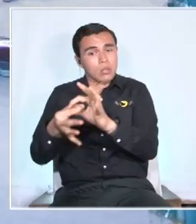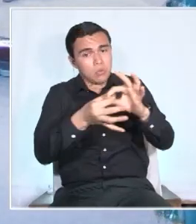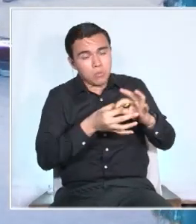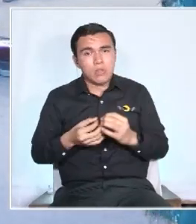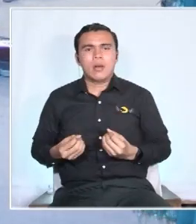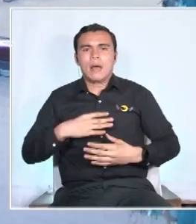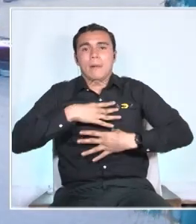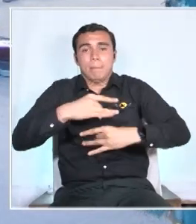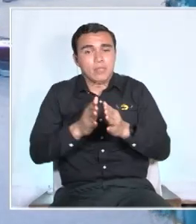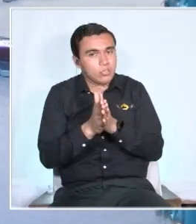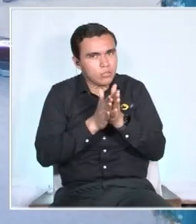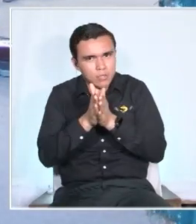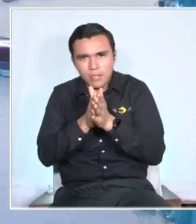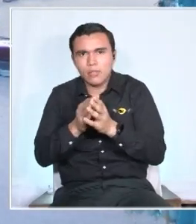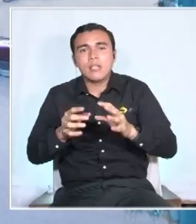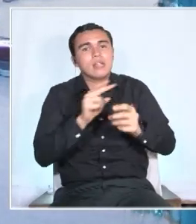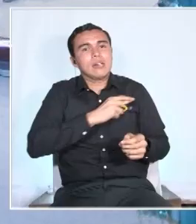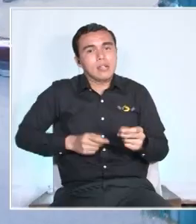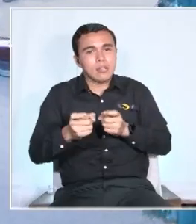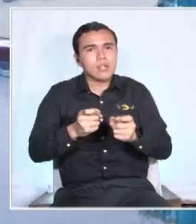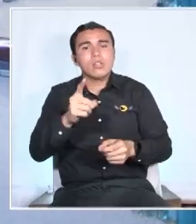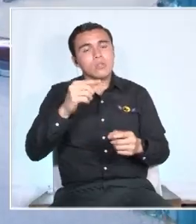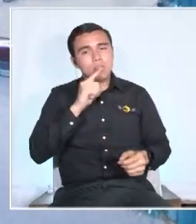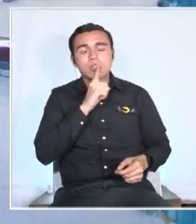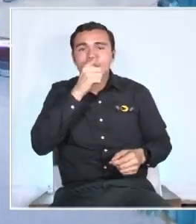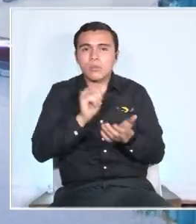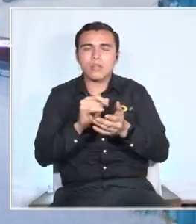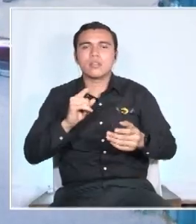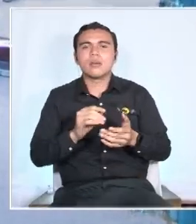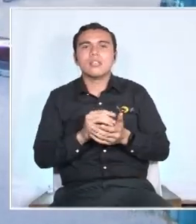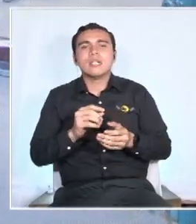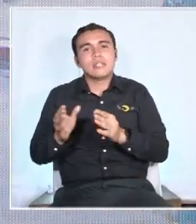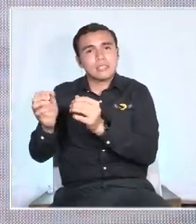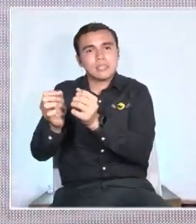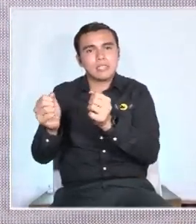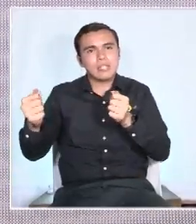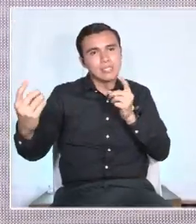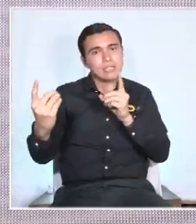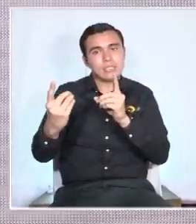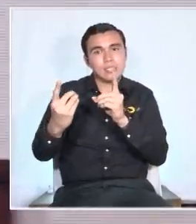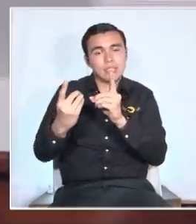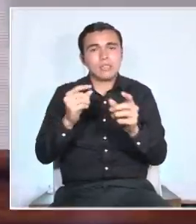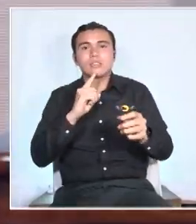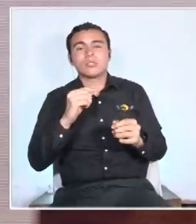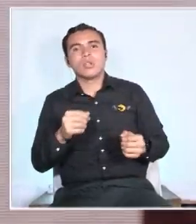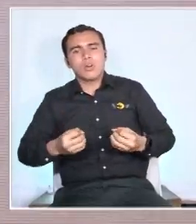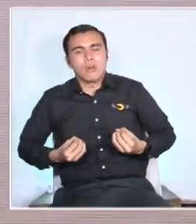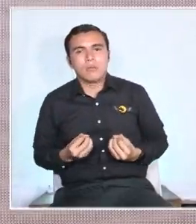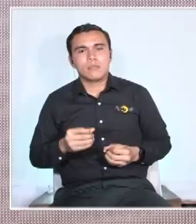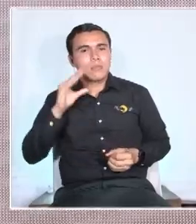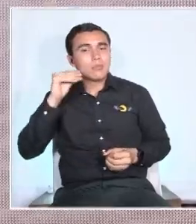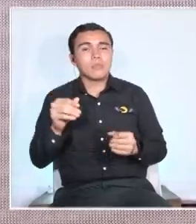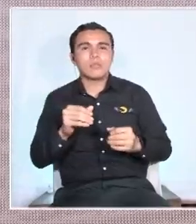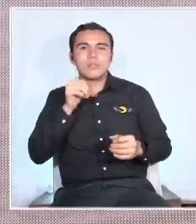son apasionados por el reino, mira, yo estoy seguro que los que son cerca de la profeta Gladys son mujeres encendidas